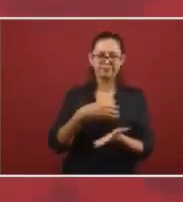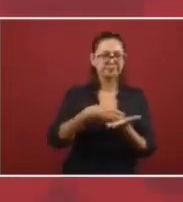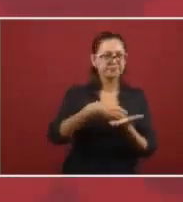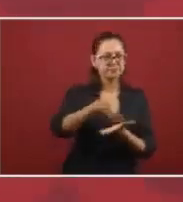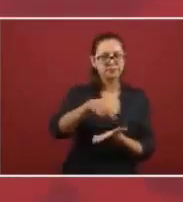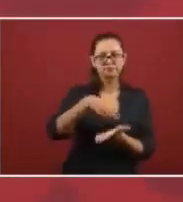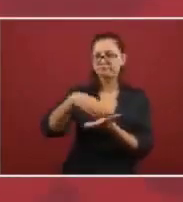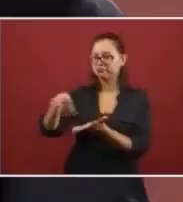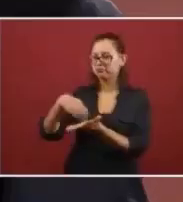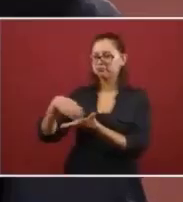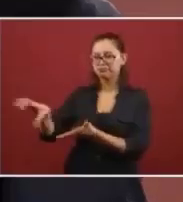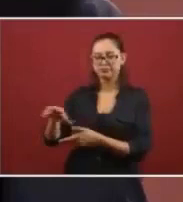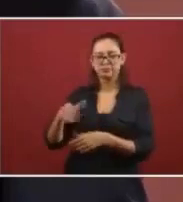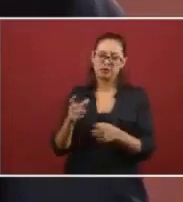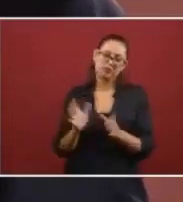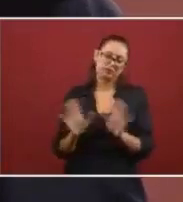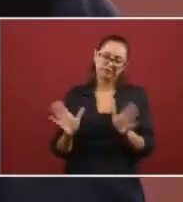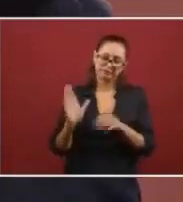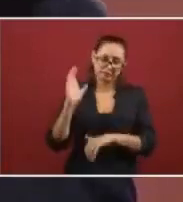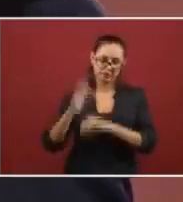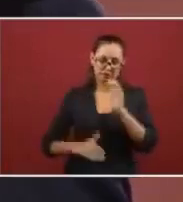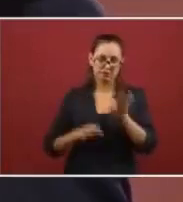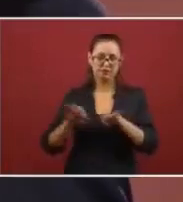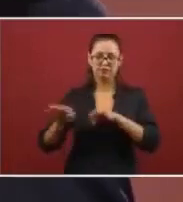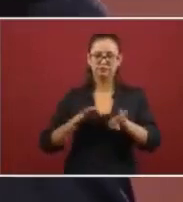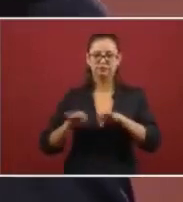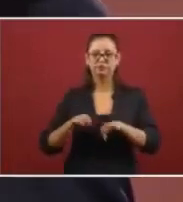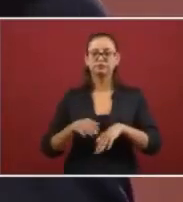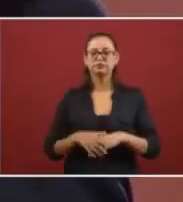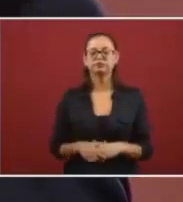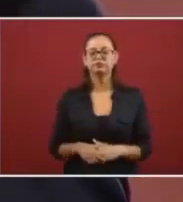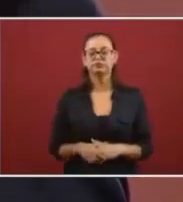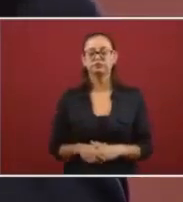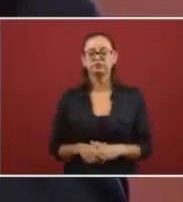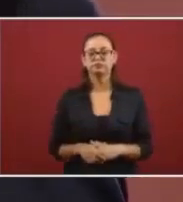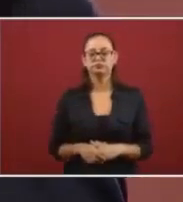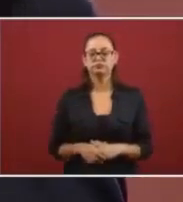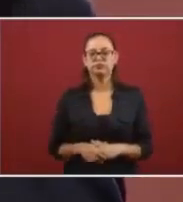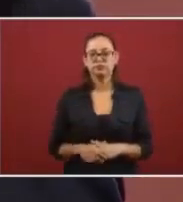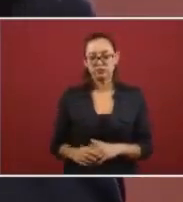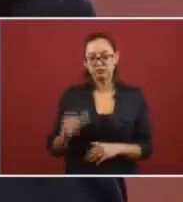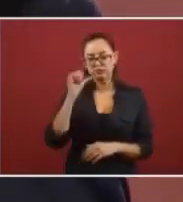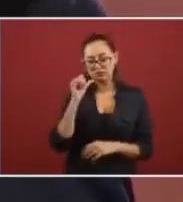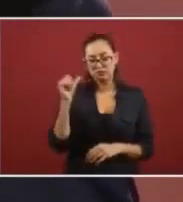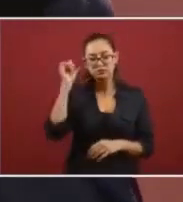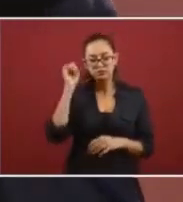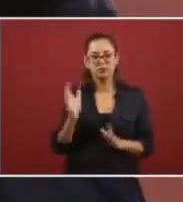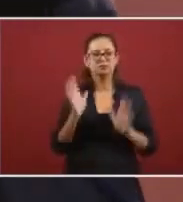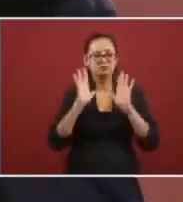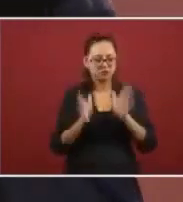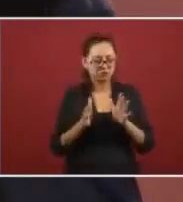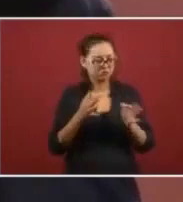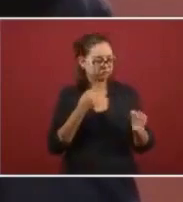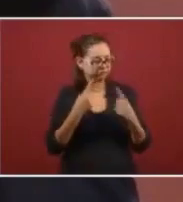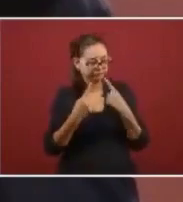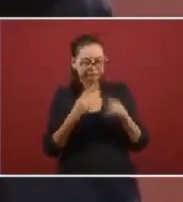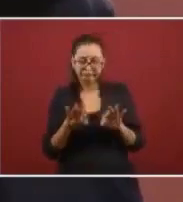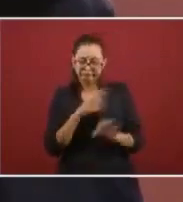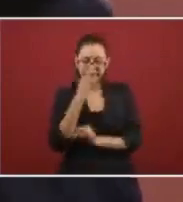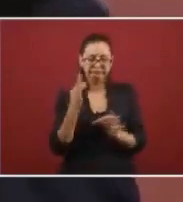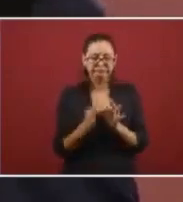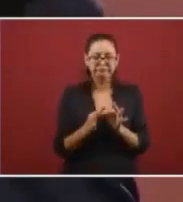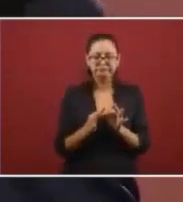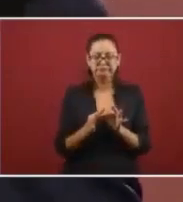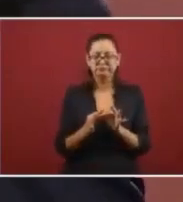respondo sobre la ayer las manifestaciones se continuaban afuera de palacio nacional precisamente por los